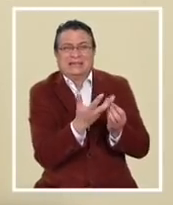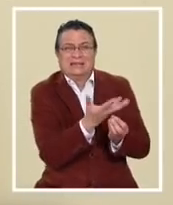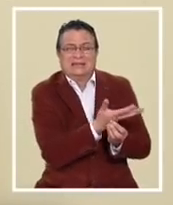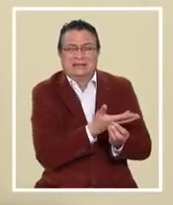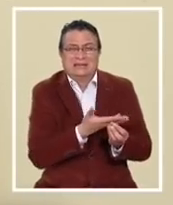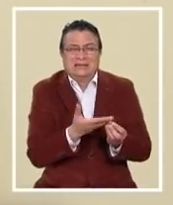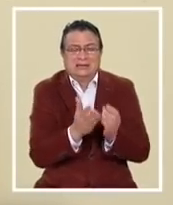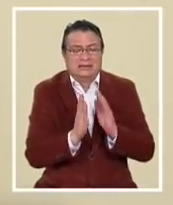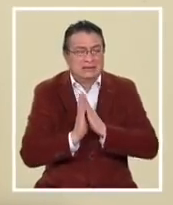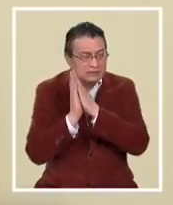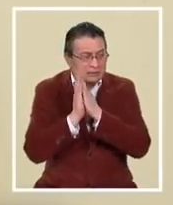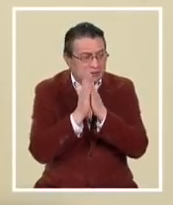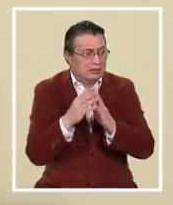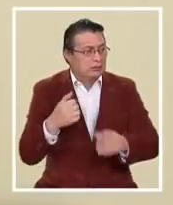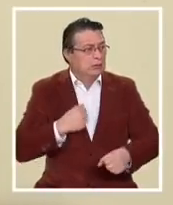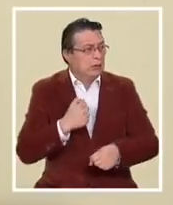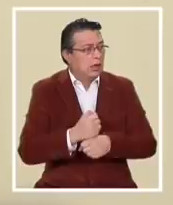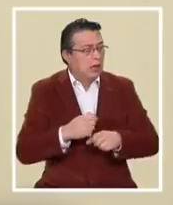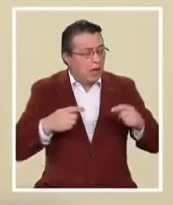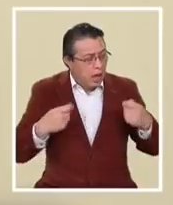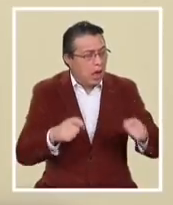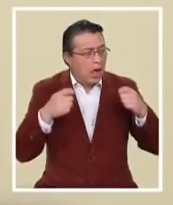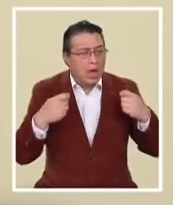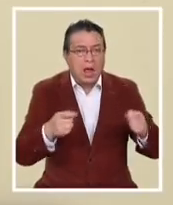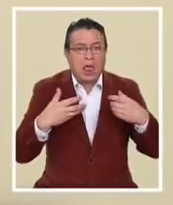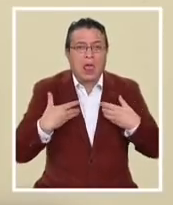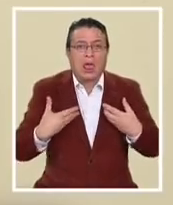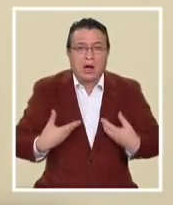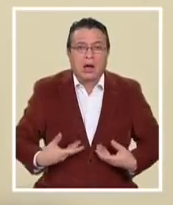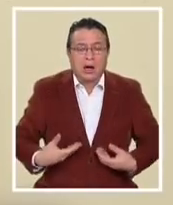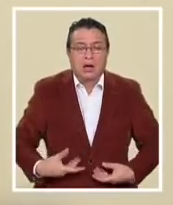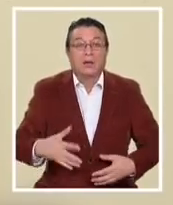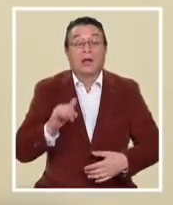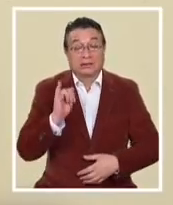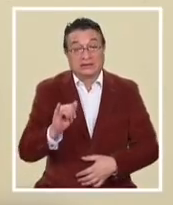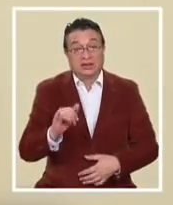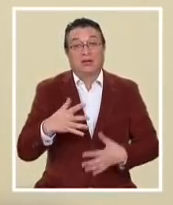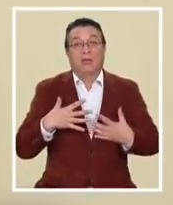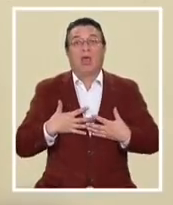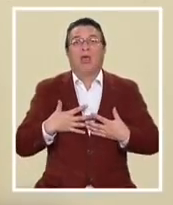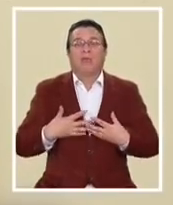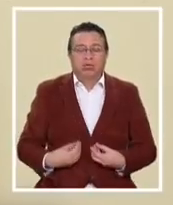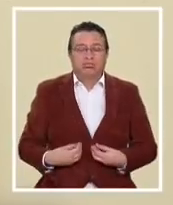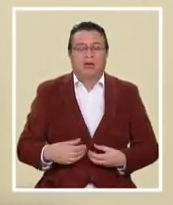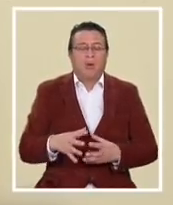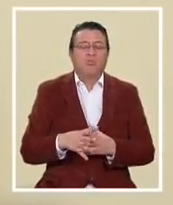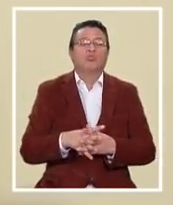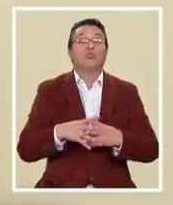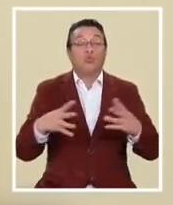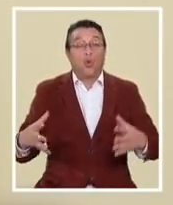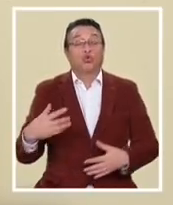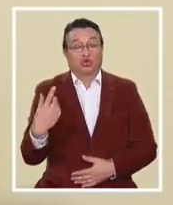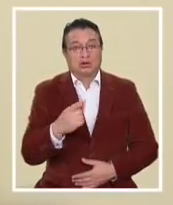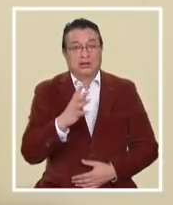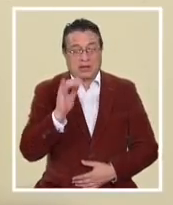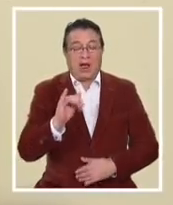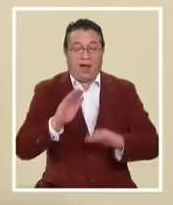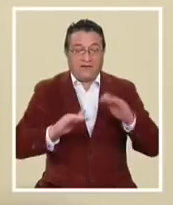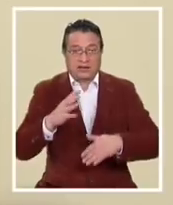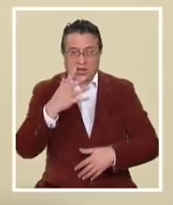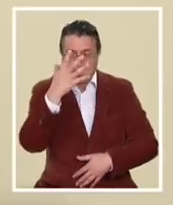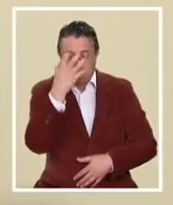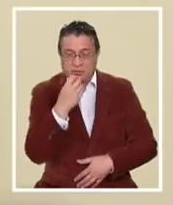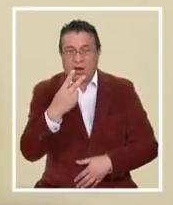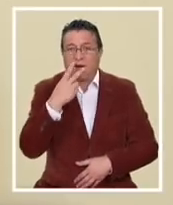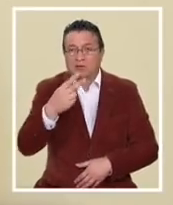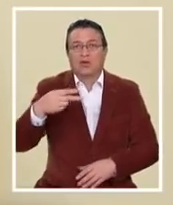Y como que aquí no hubiera pasado nada. Lo que sí produce mucho desencanto, desilusión y yo creo que enojo, es